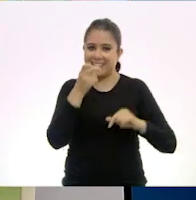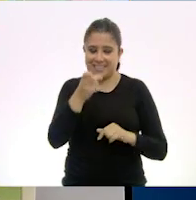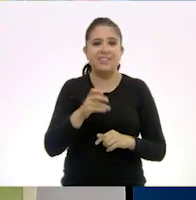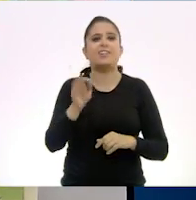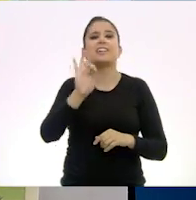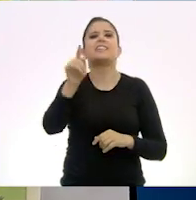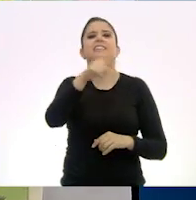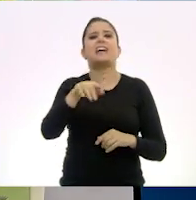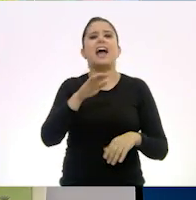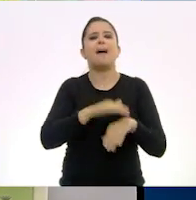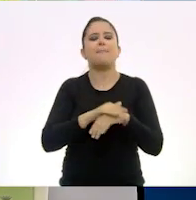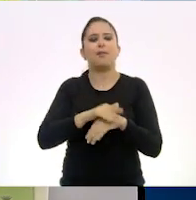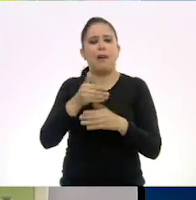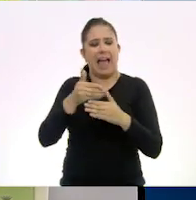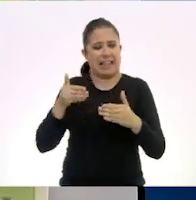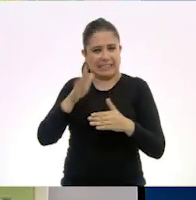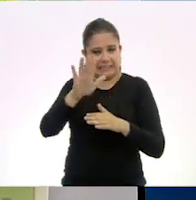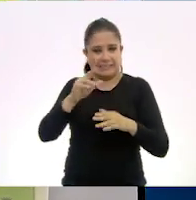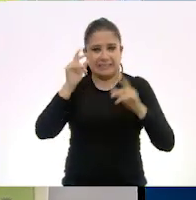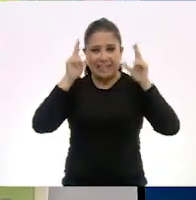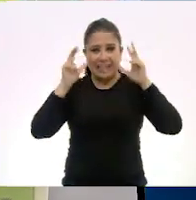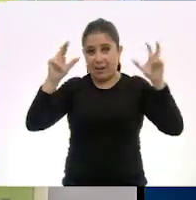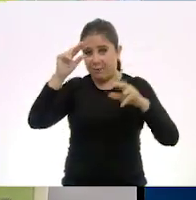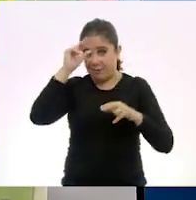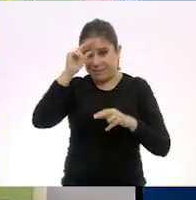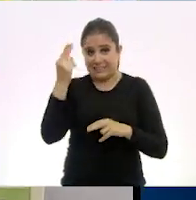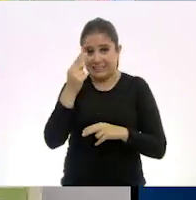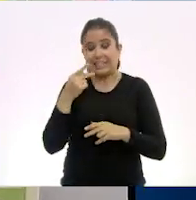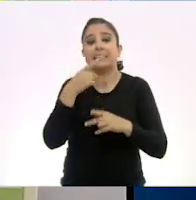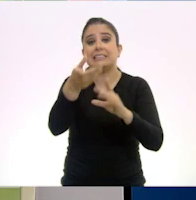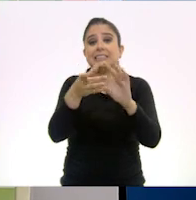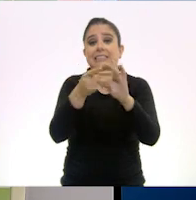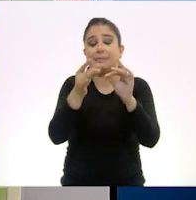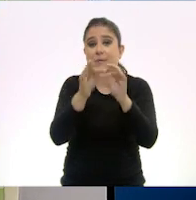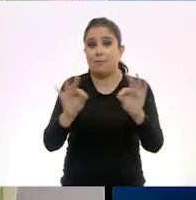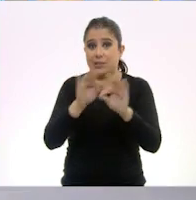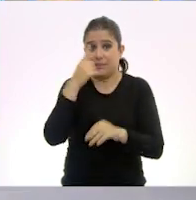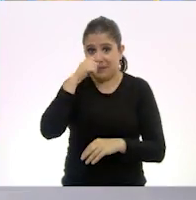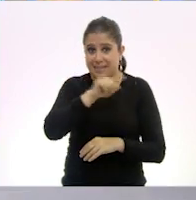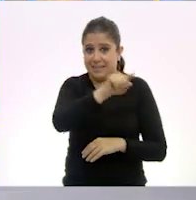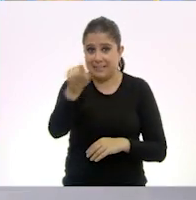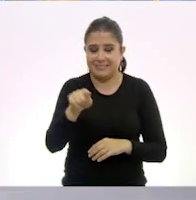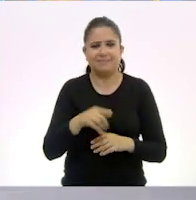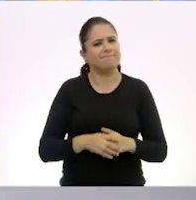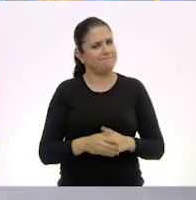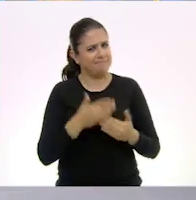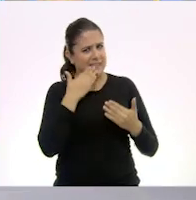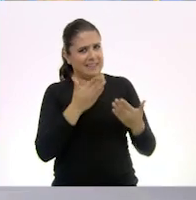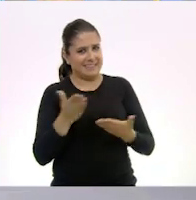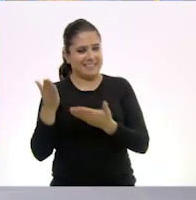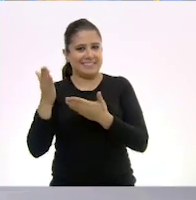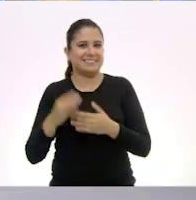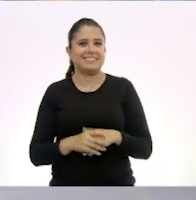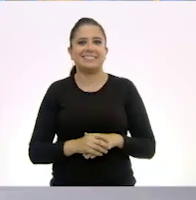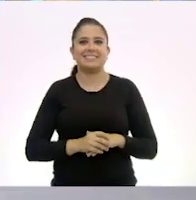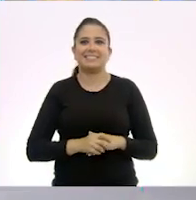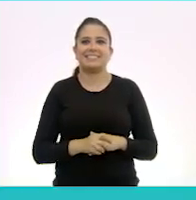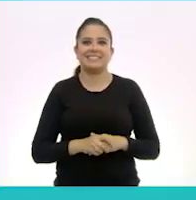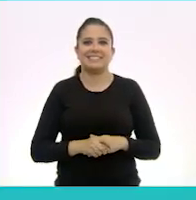nos vamos con nuestro querido amigo Jolisto, quien tiene algo muy importante que decirnos? Perfecto.